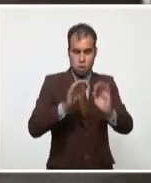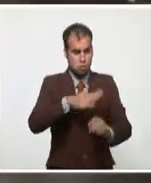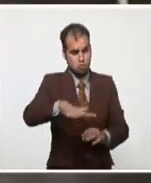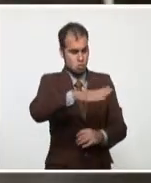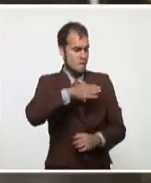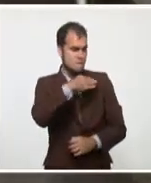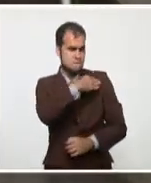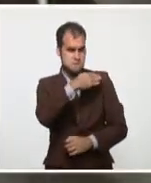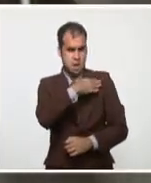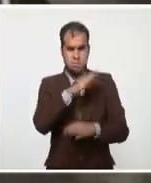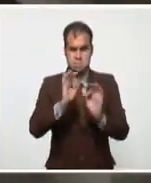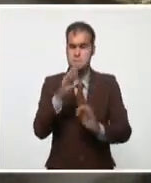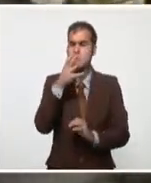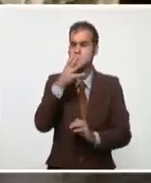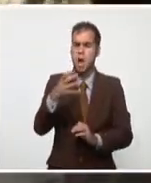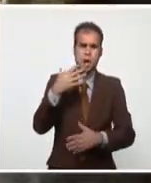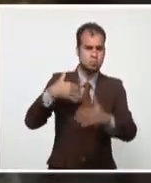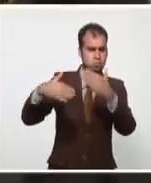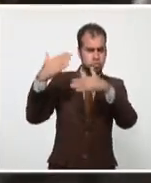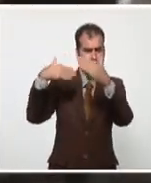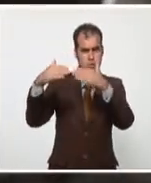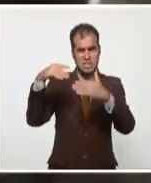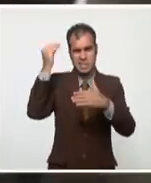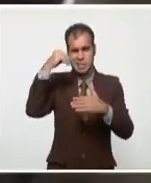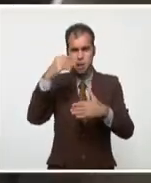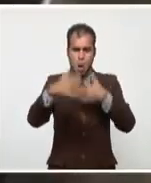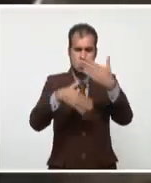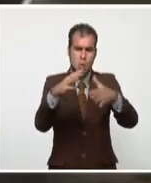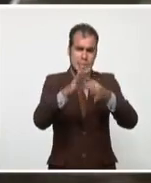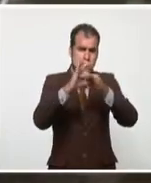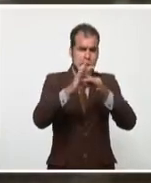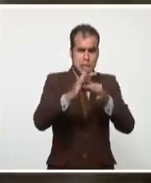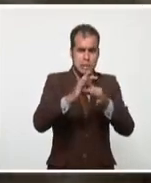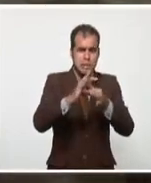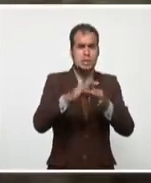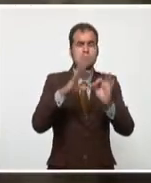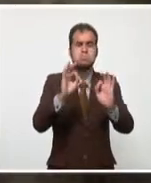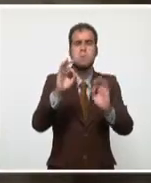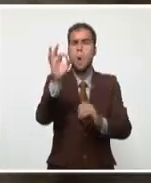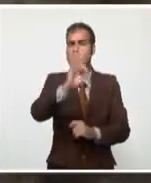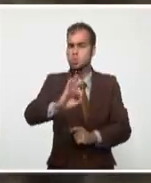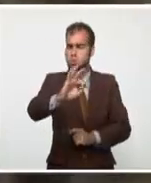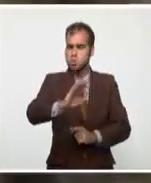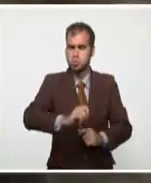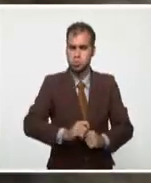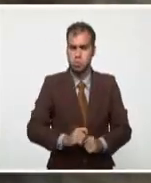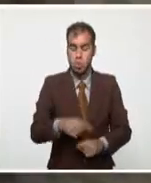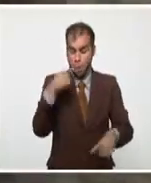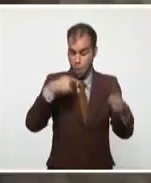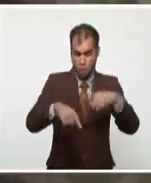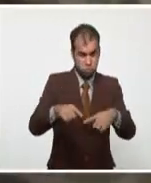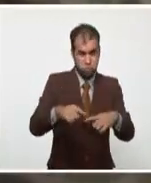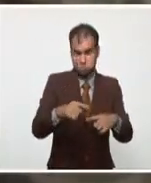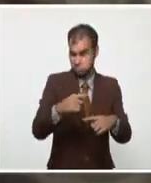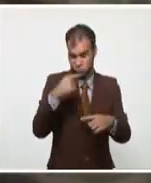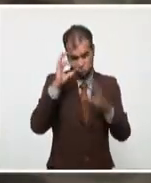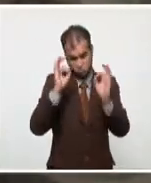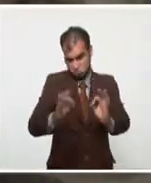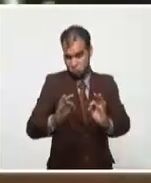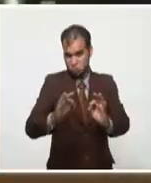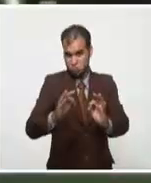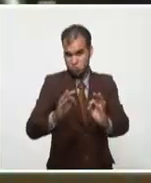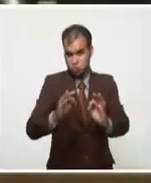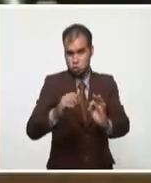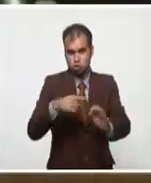como Fidel en los días de la crisis de octubre, hoy más que nunca, me